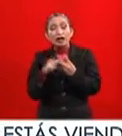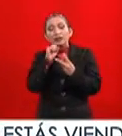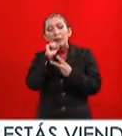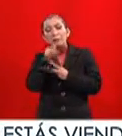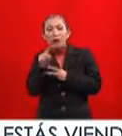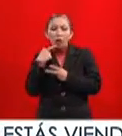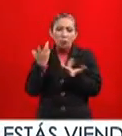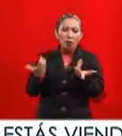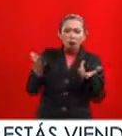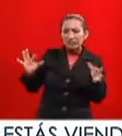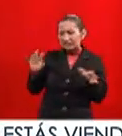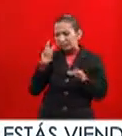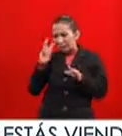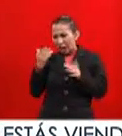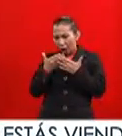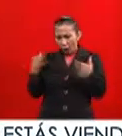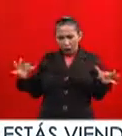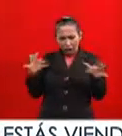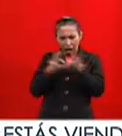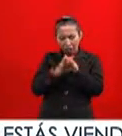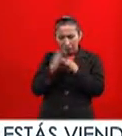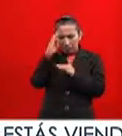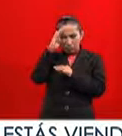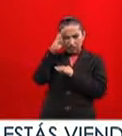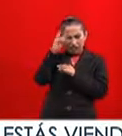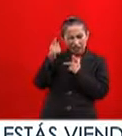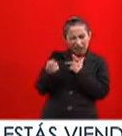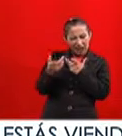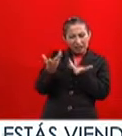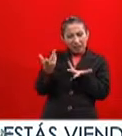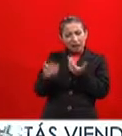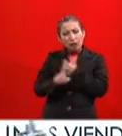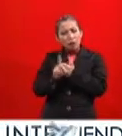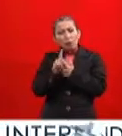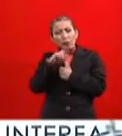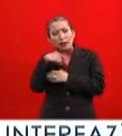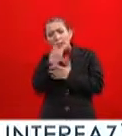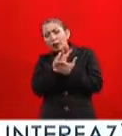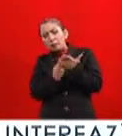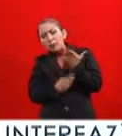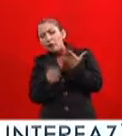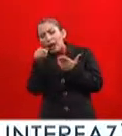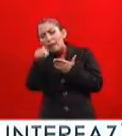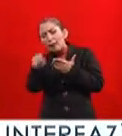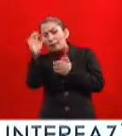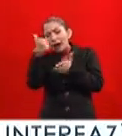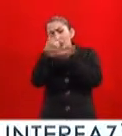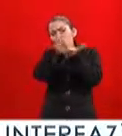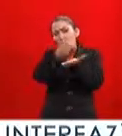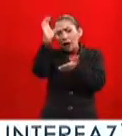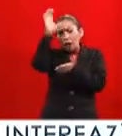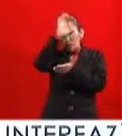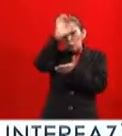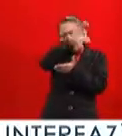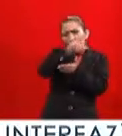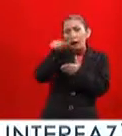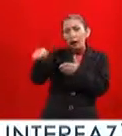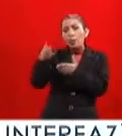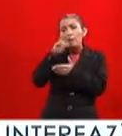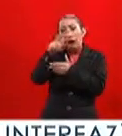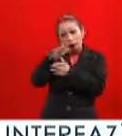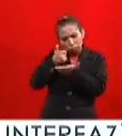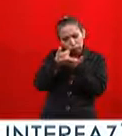frente a las coyunturas que se abren ahora, un poco repensar el sentido de las políticas culturales en términos de su vinculación con